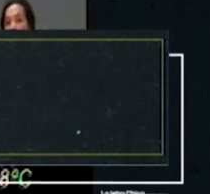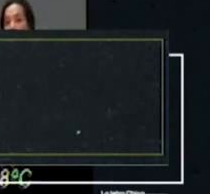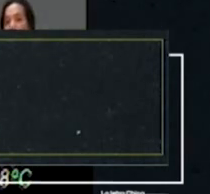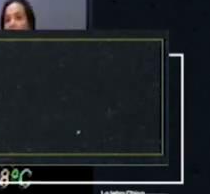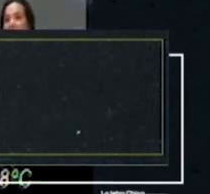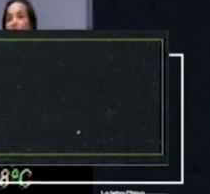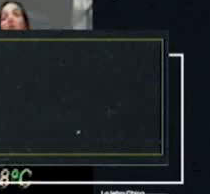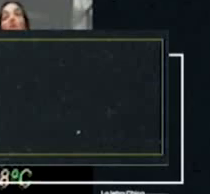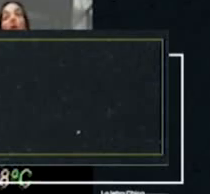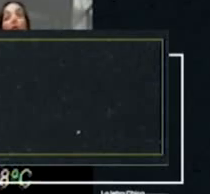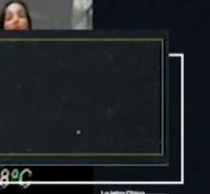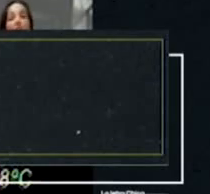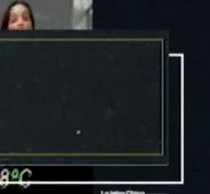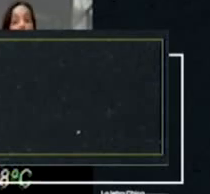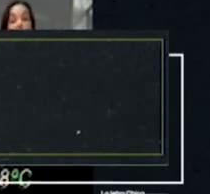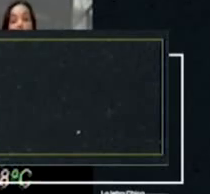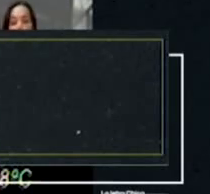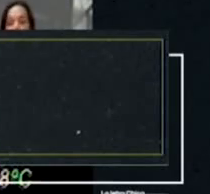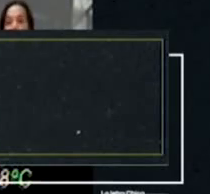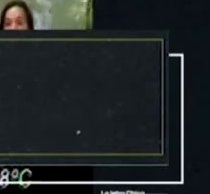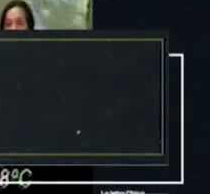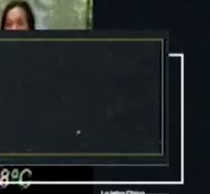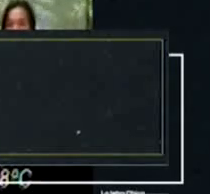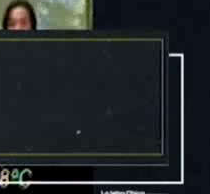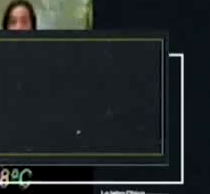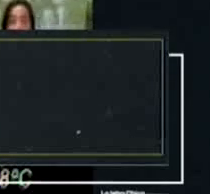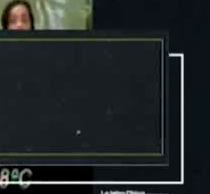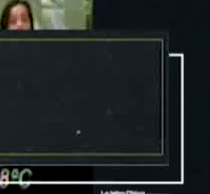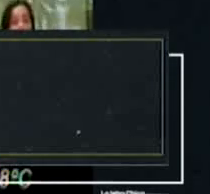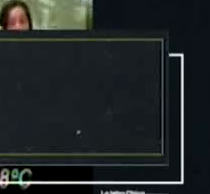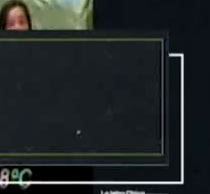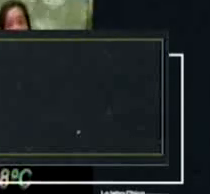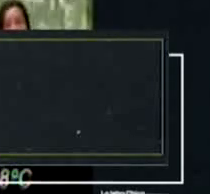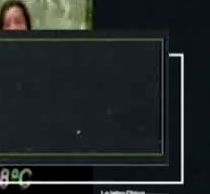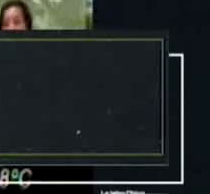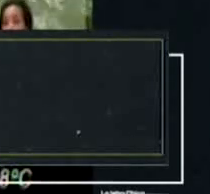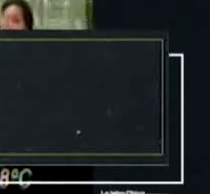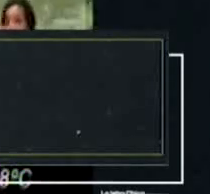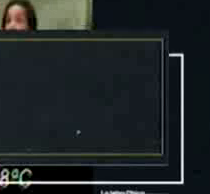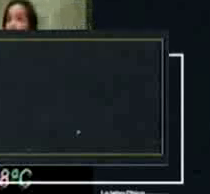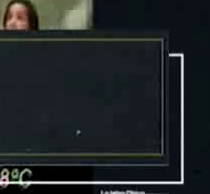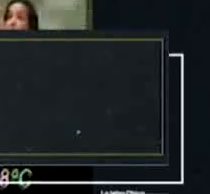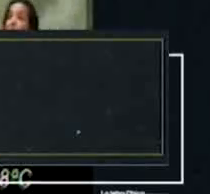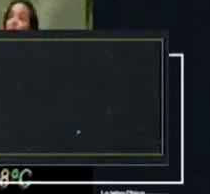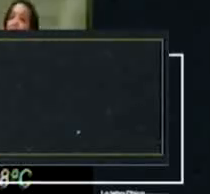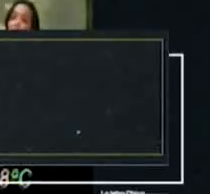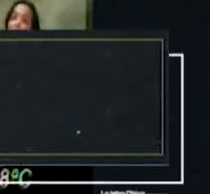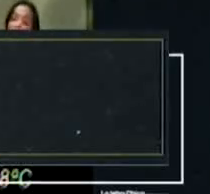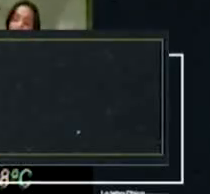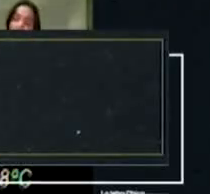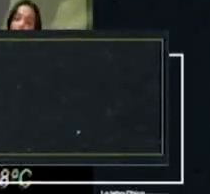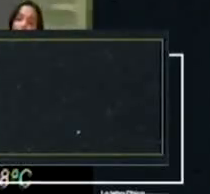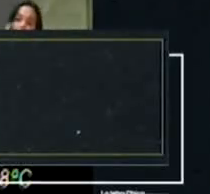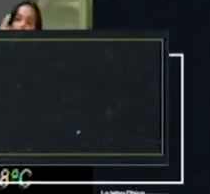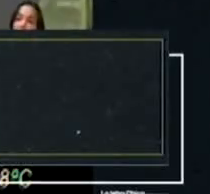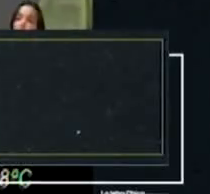a 5 años. En febrero, la empresa Fotmer Life Sciences anunció el primer envío de cannabis medicinal producido en Uruguay